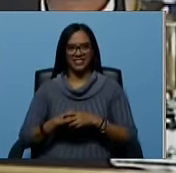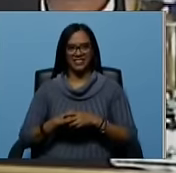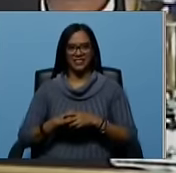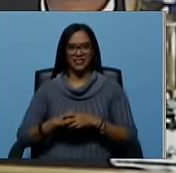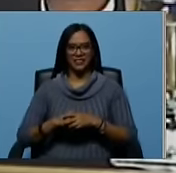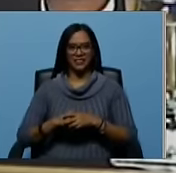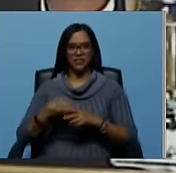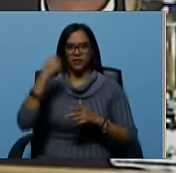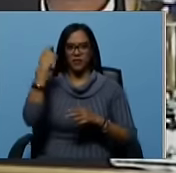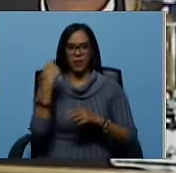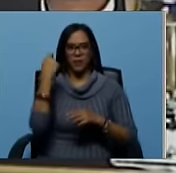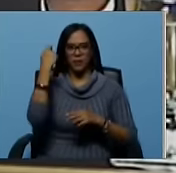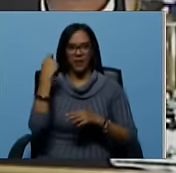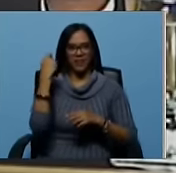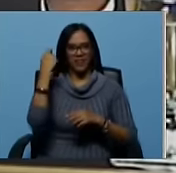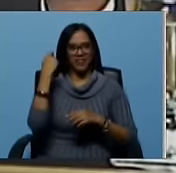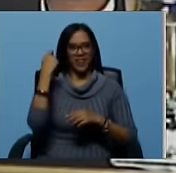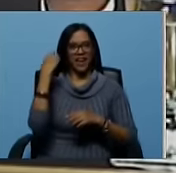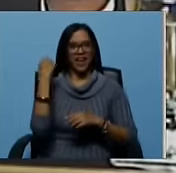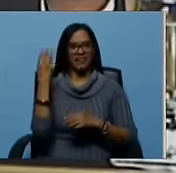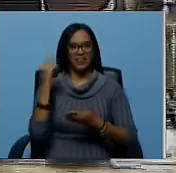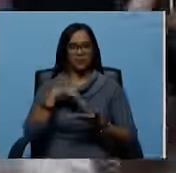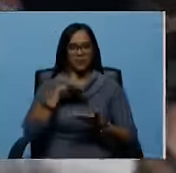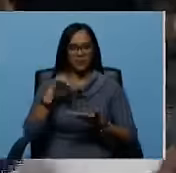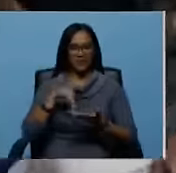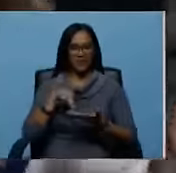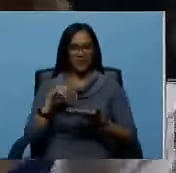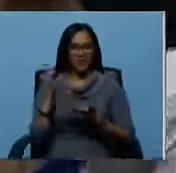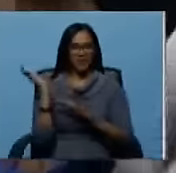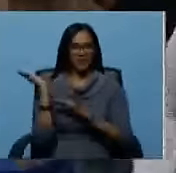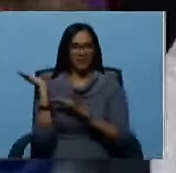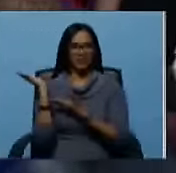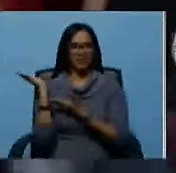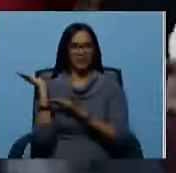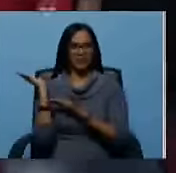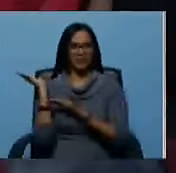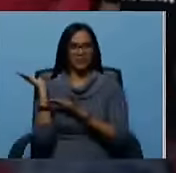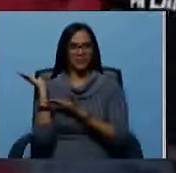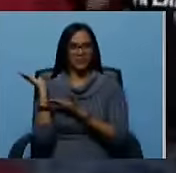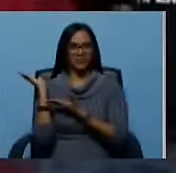Los diputados y las diputadas a la Asamblea Nacional.